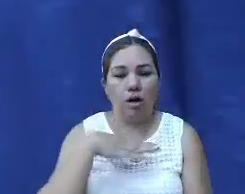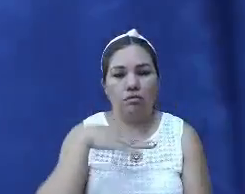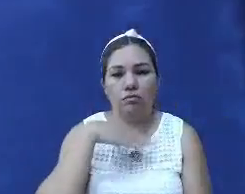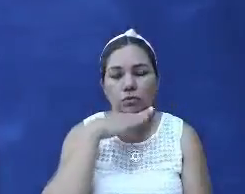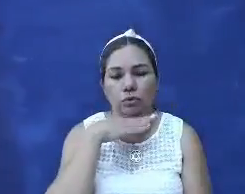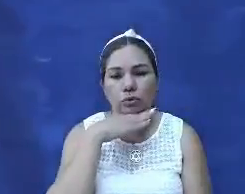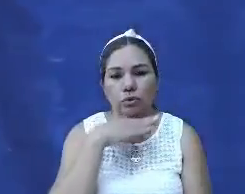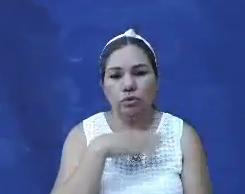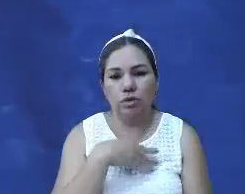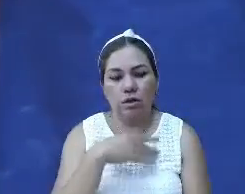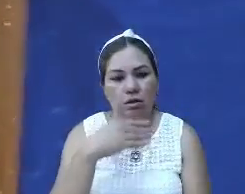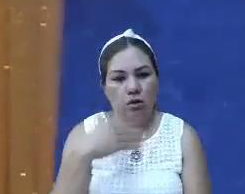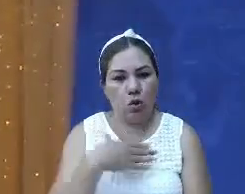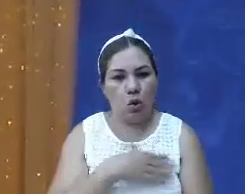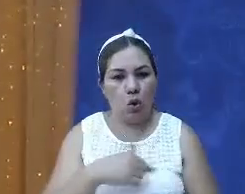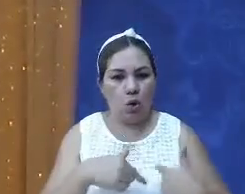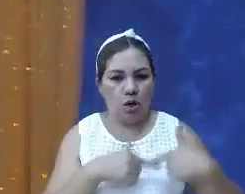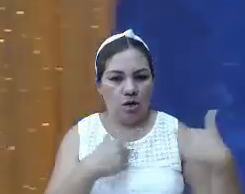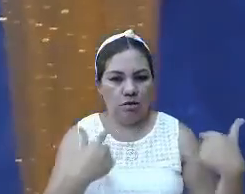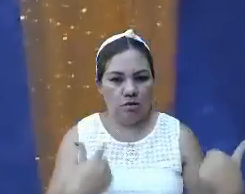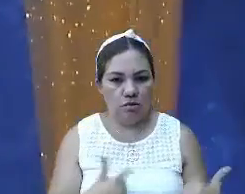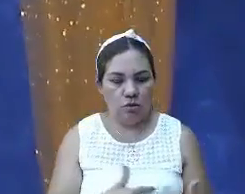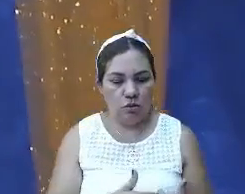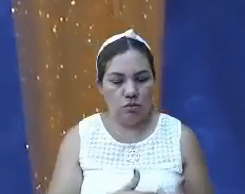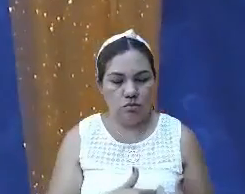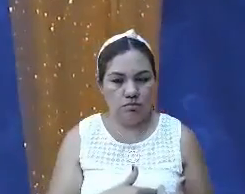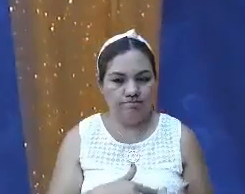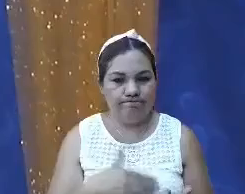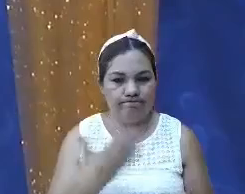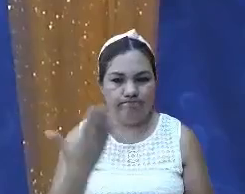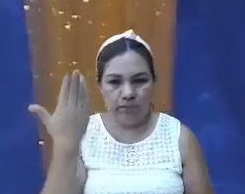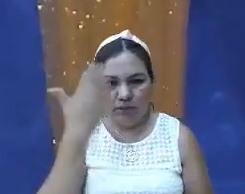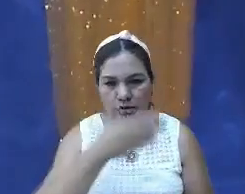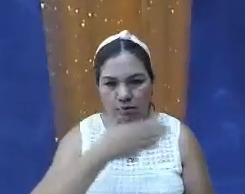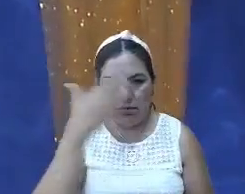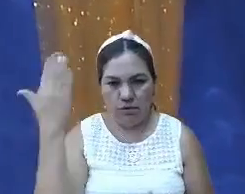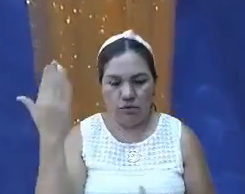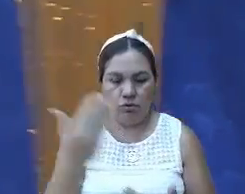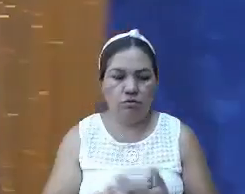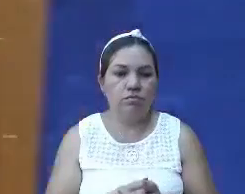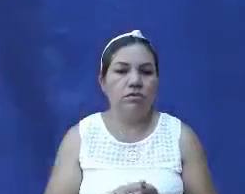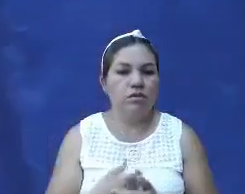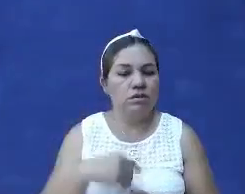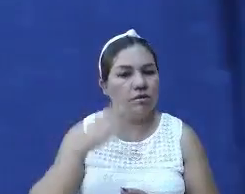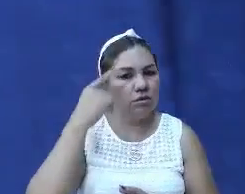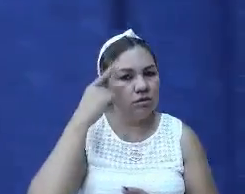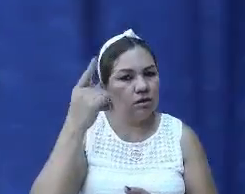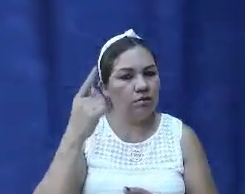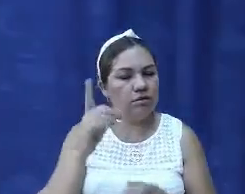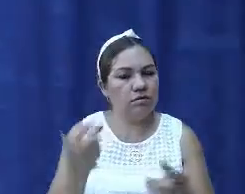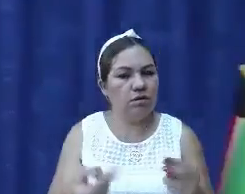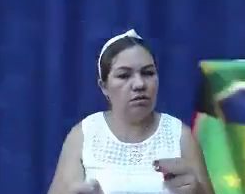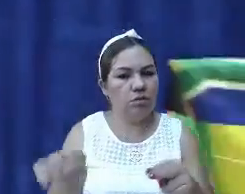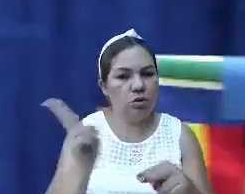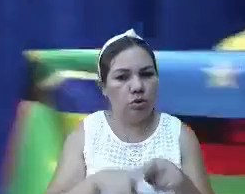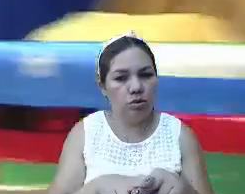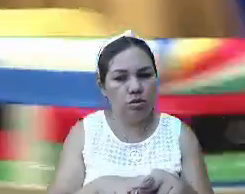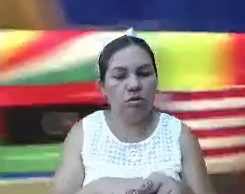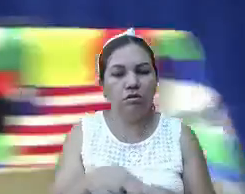tiene entenebrecida el corazón, que por más que yo sé que se va a morir, yo le digo te voy a